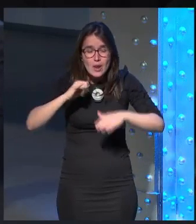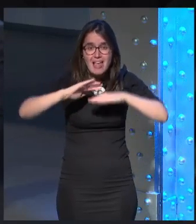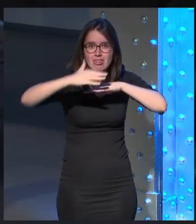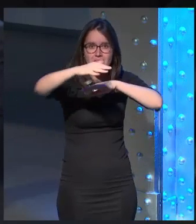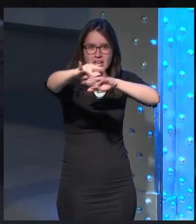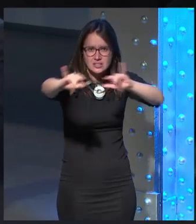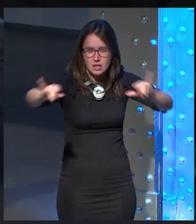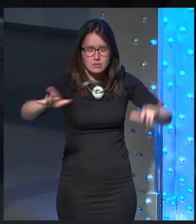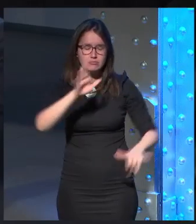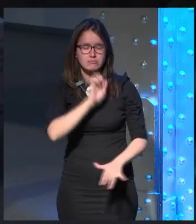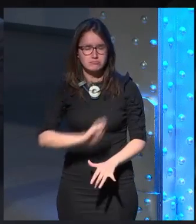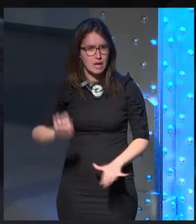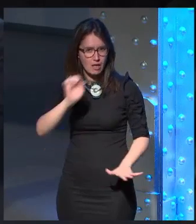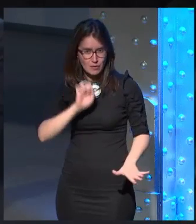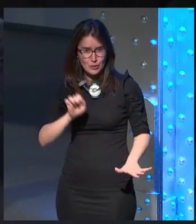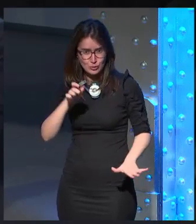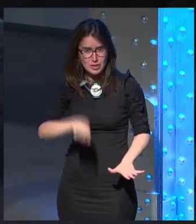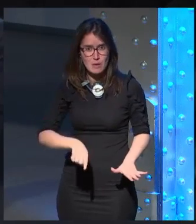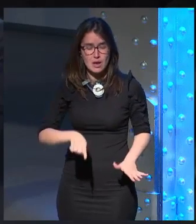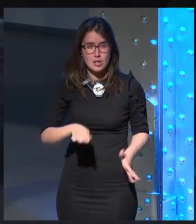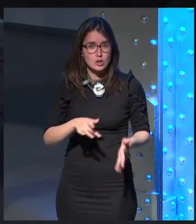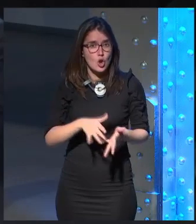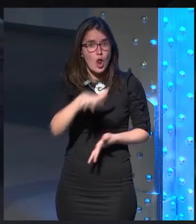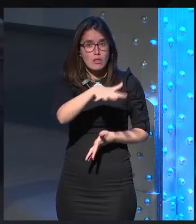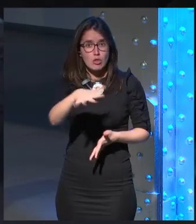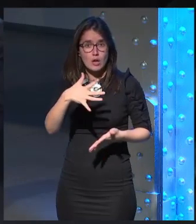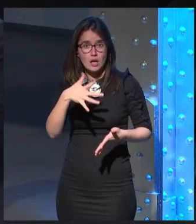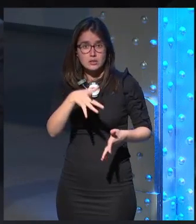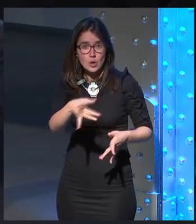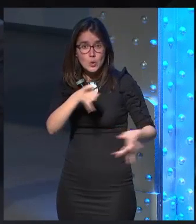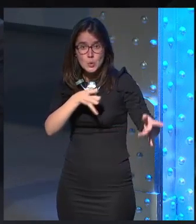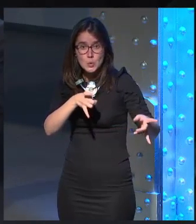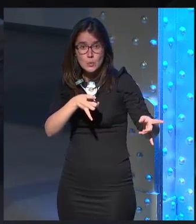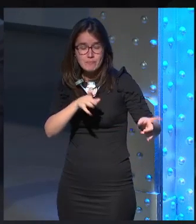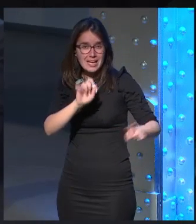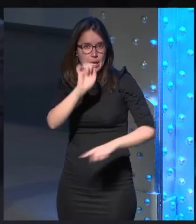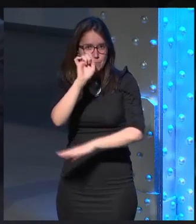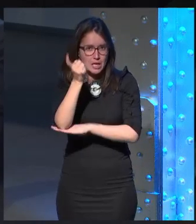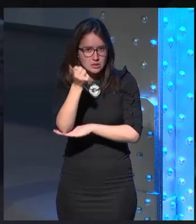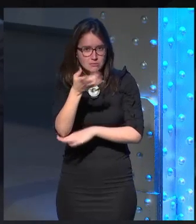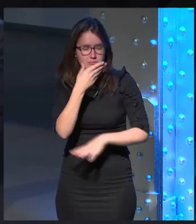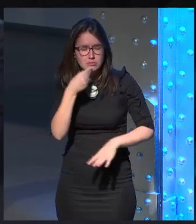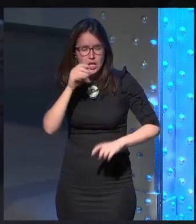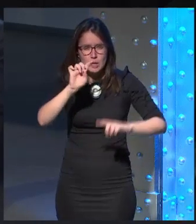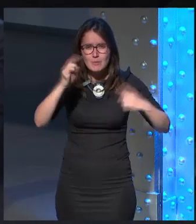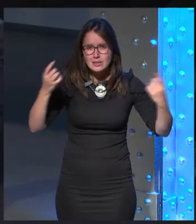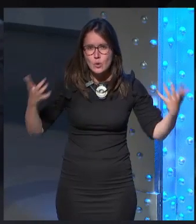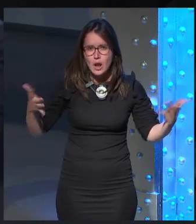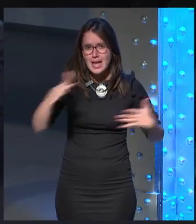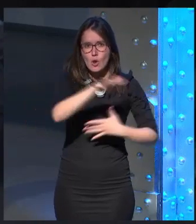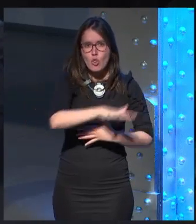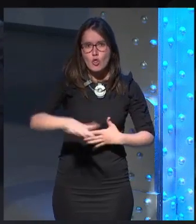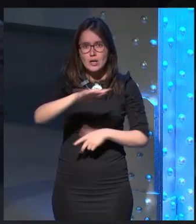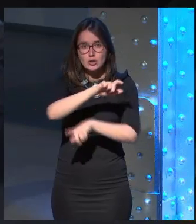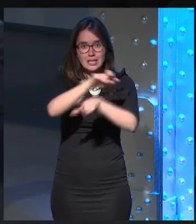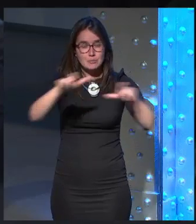sin duda, son preciosos. Los sitios más atractivos, estéticamente, son los sitios donde